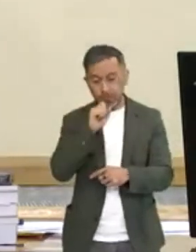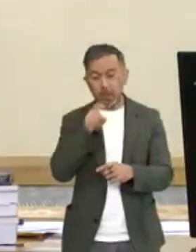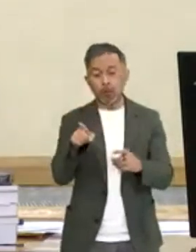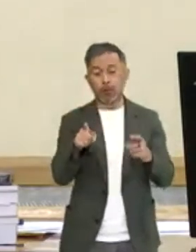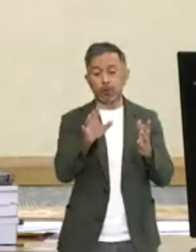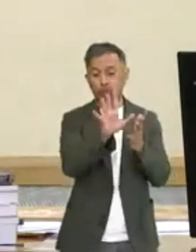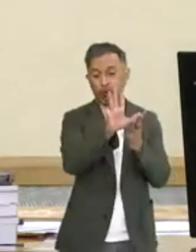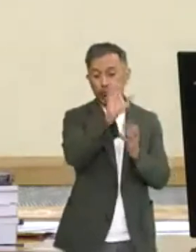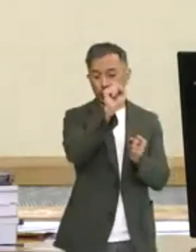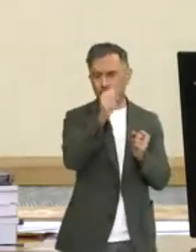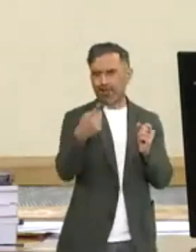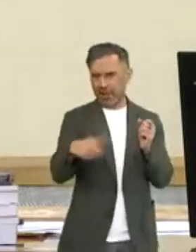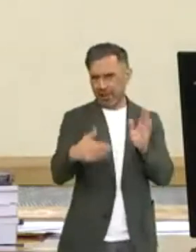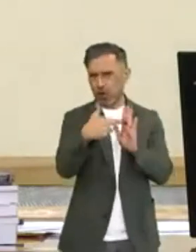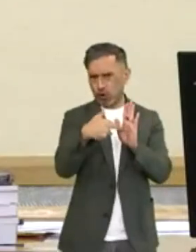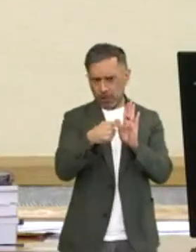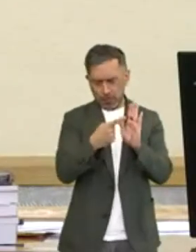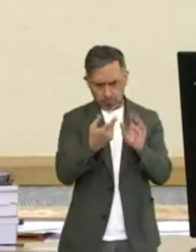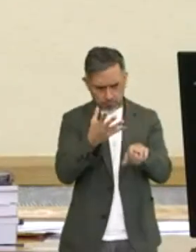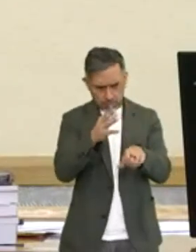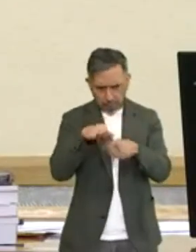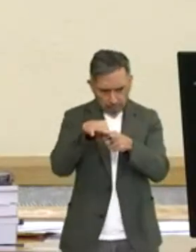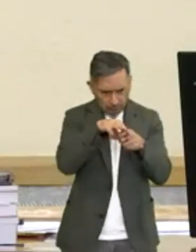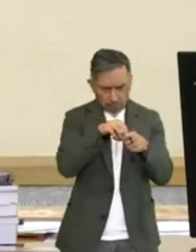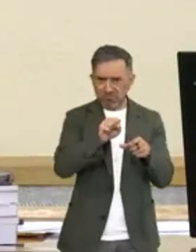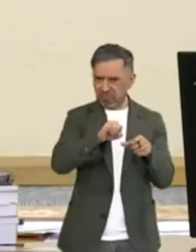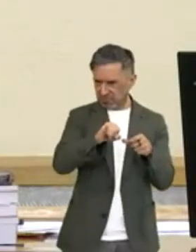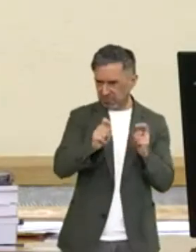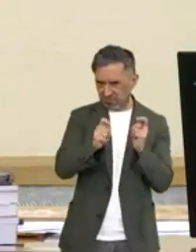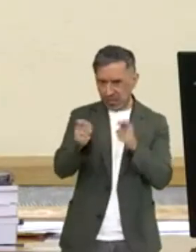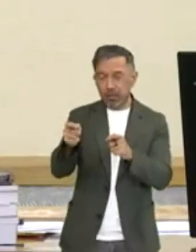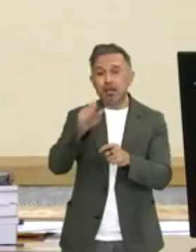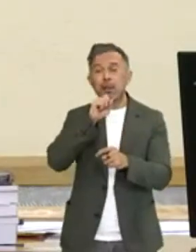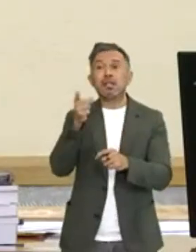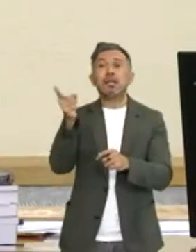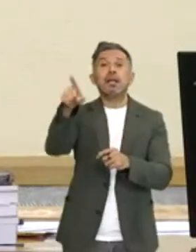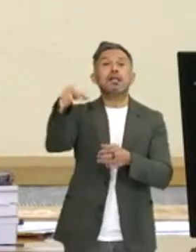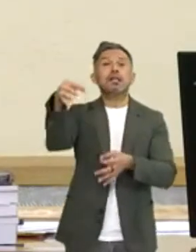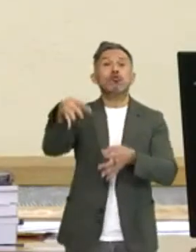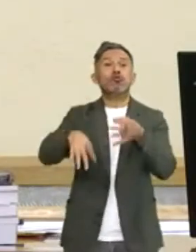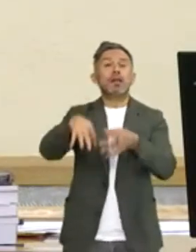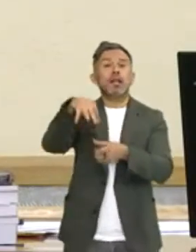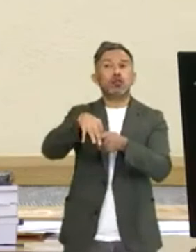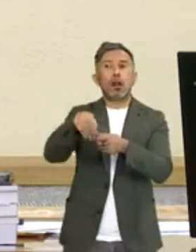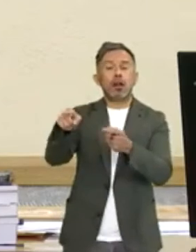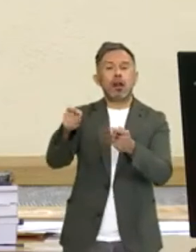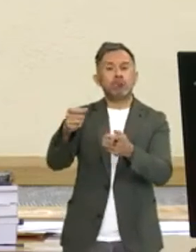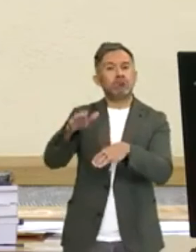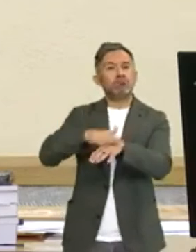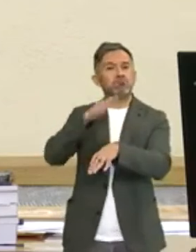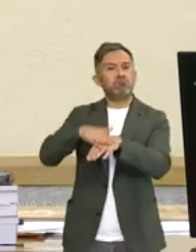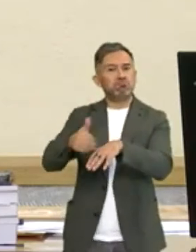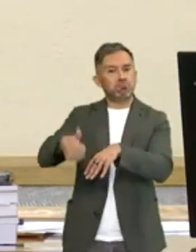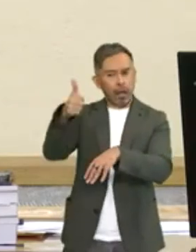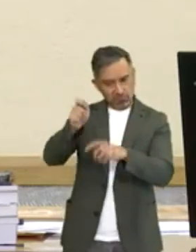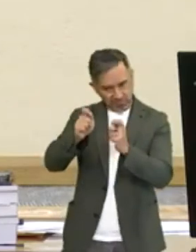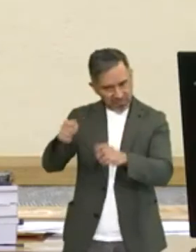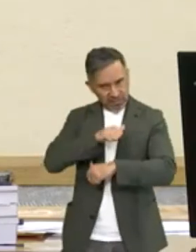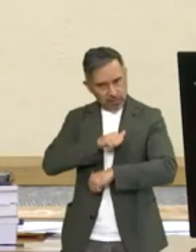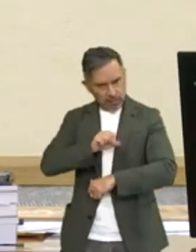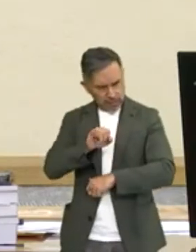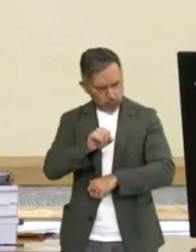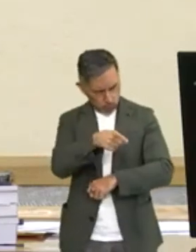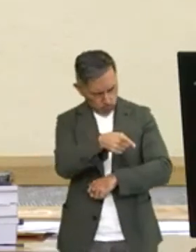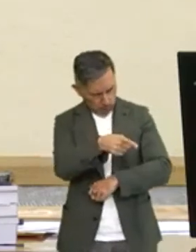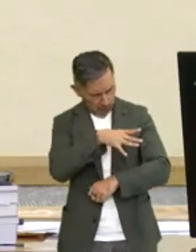la Constitución, sino fue validado por el Tribunal Electoral. No sé si estaba usted, creo que no, la memoria no me acuerda, este